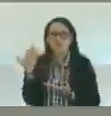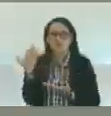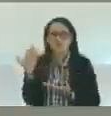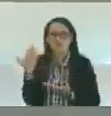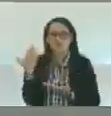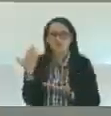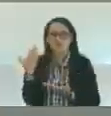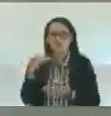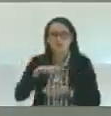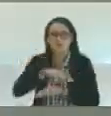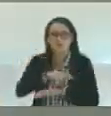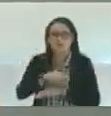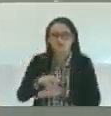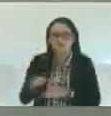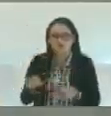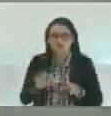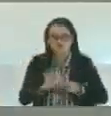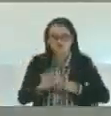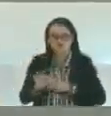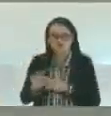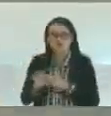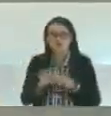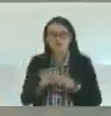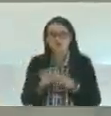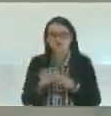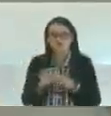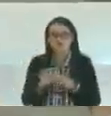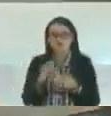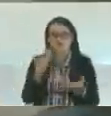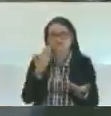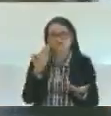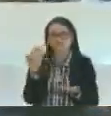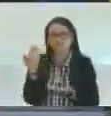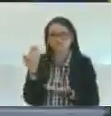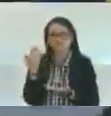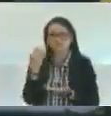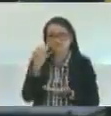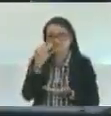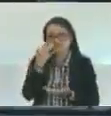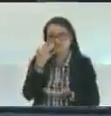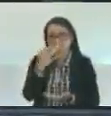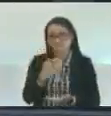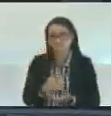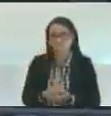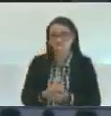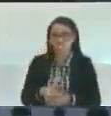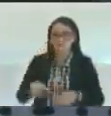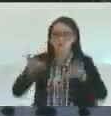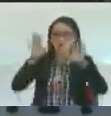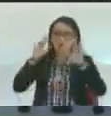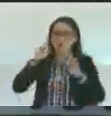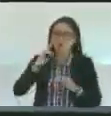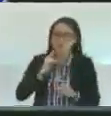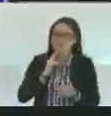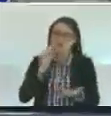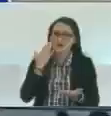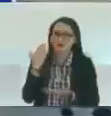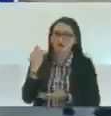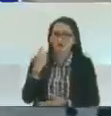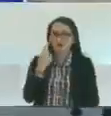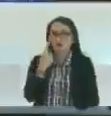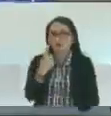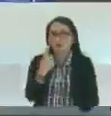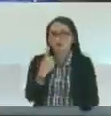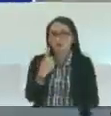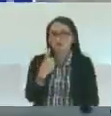Caroní. El Caroní con el Orinoco. De aquí para allá, una ola bolivariana. A la cuenta de